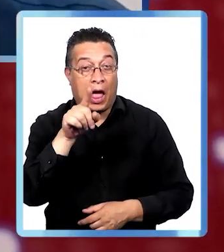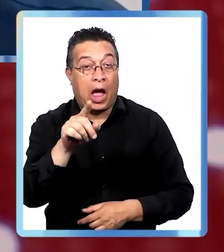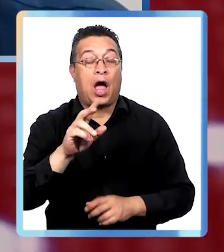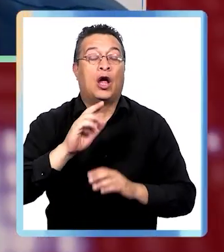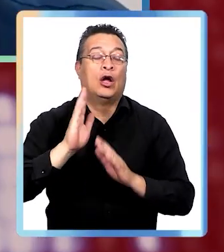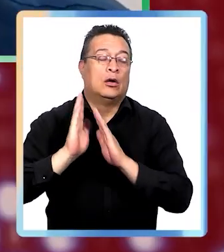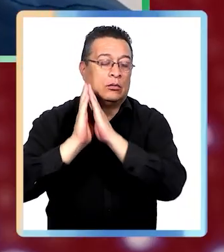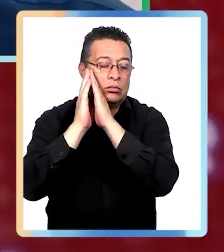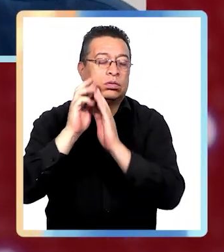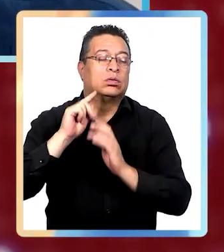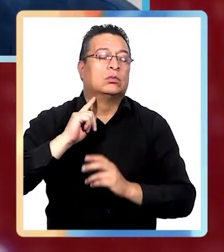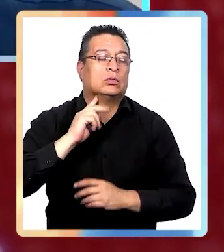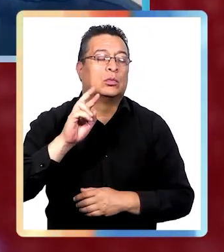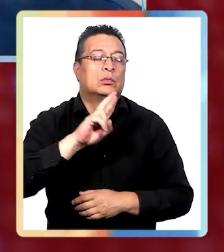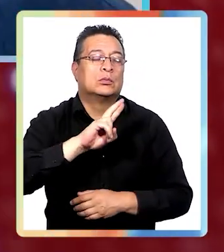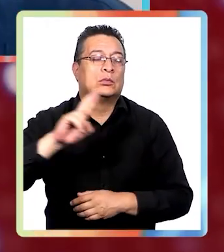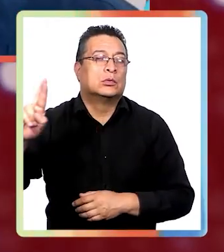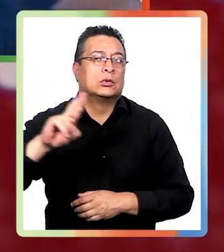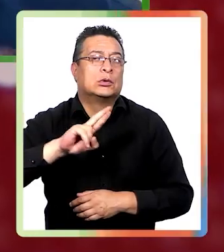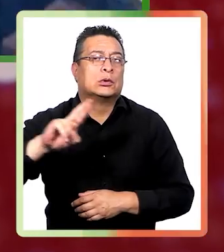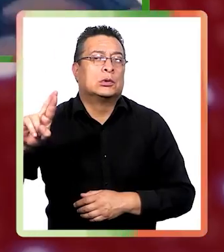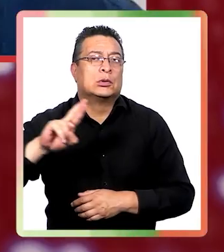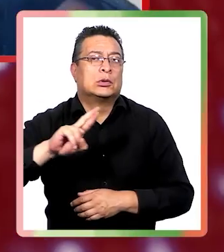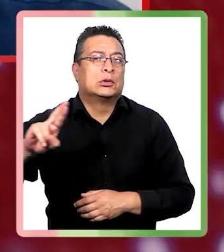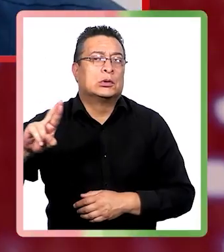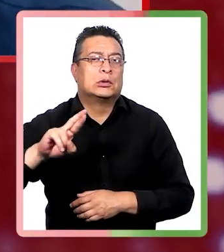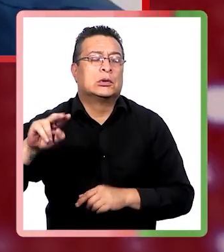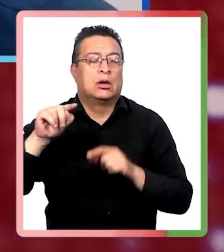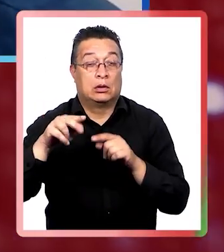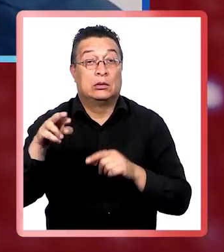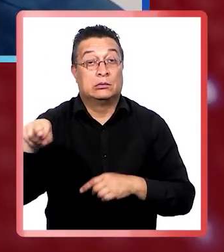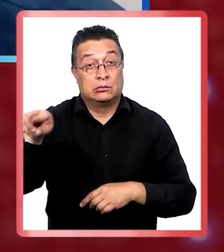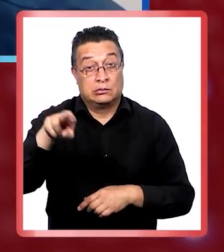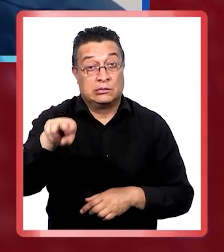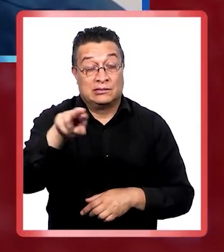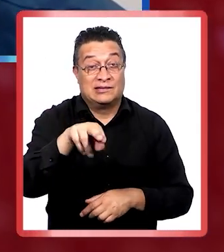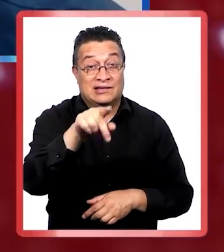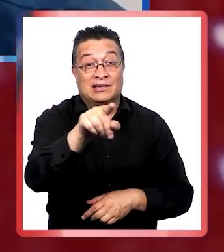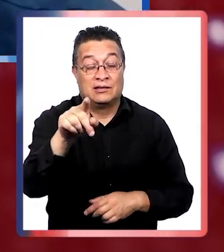tiene ronquidos de manera recurrente,